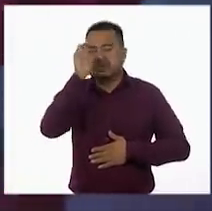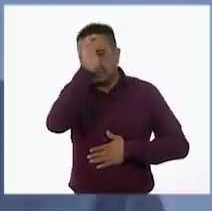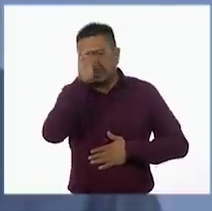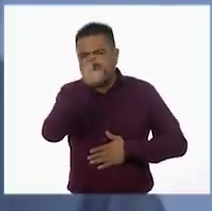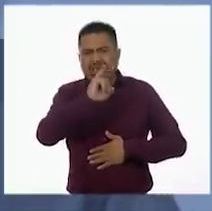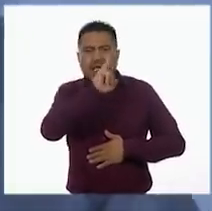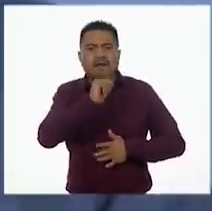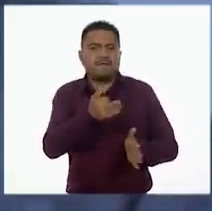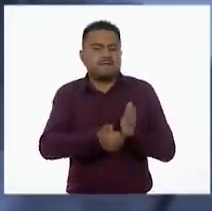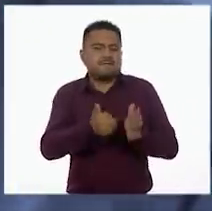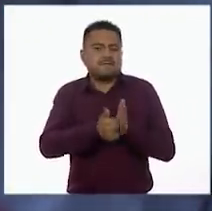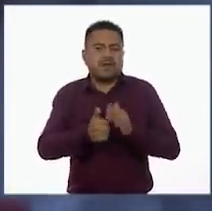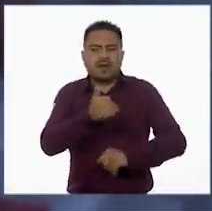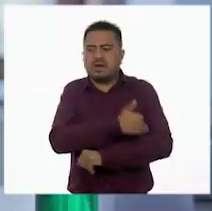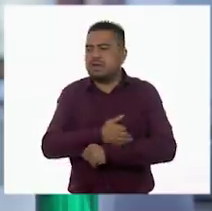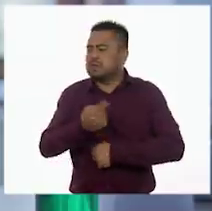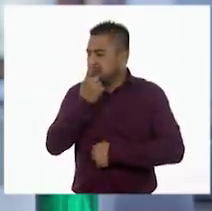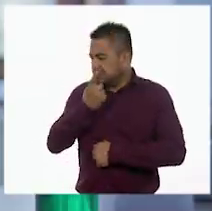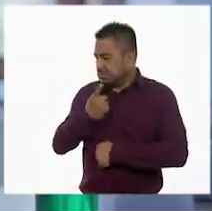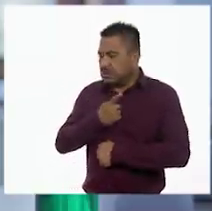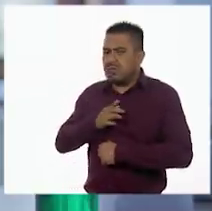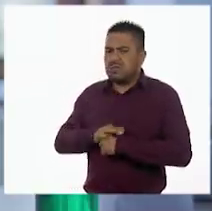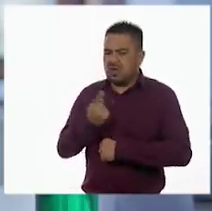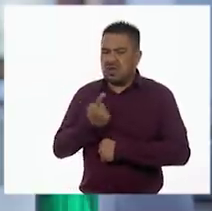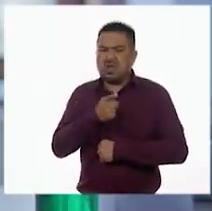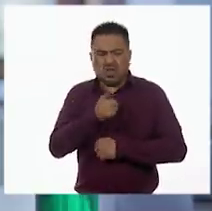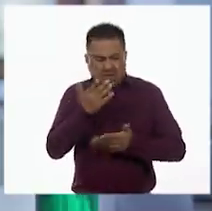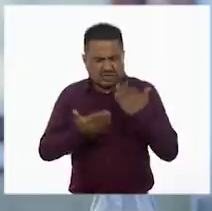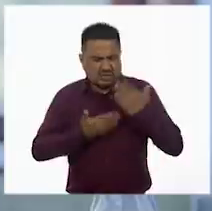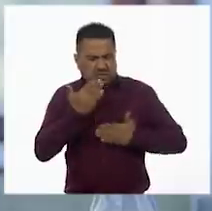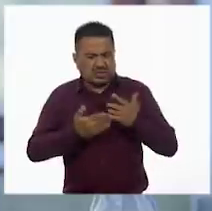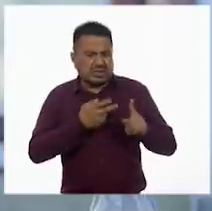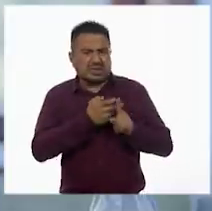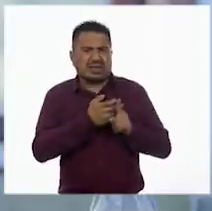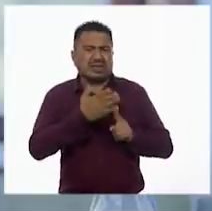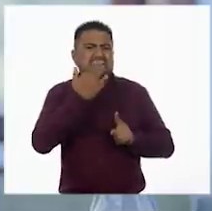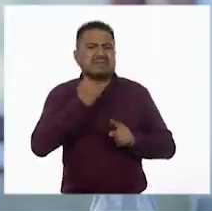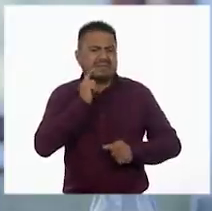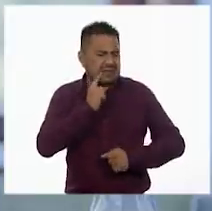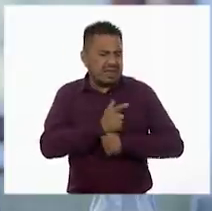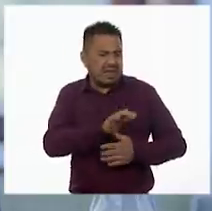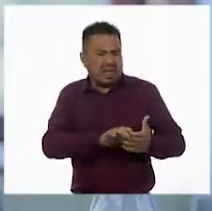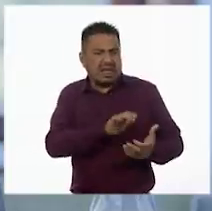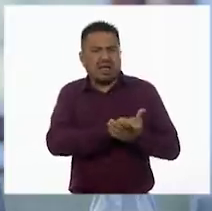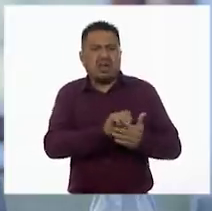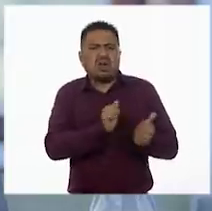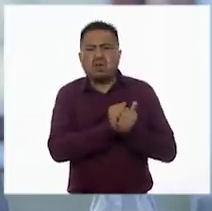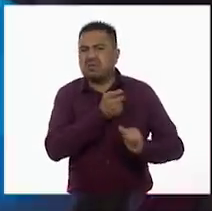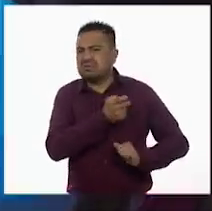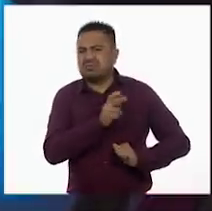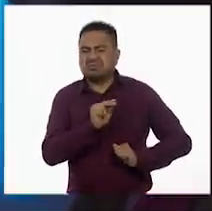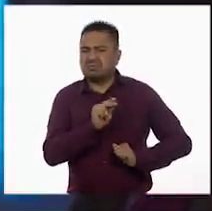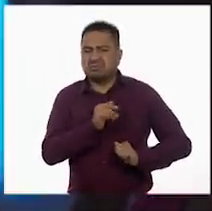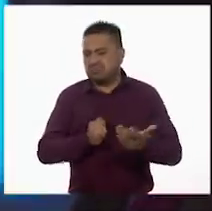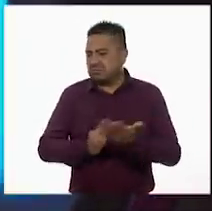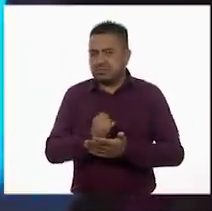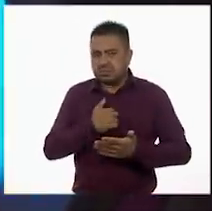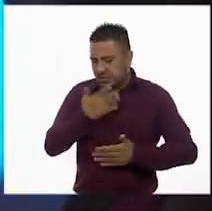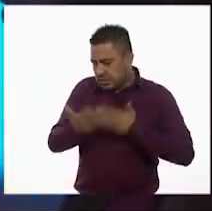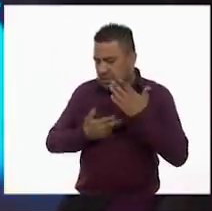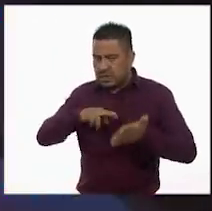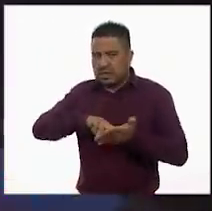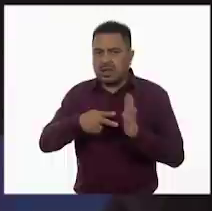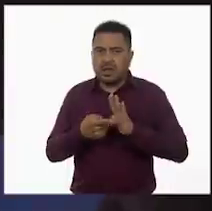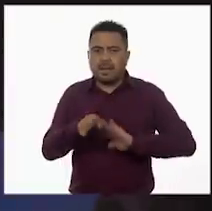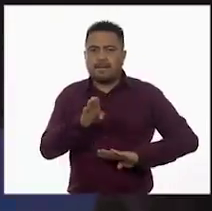y nunca faltó el familiar que me dijera, ¿por qué estudias eso? Nadie se va a querer casar contigo. Decidí estudiar